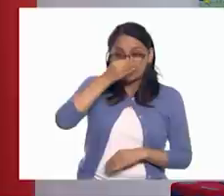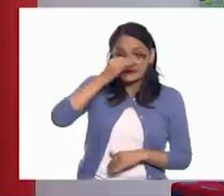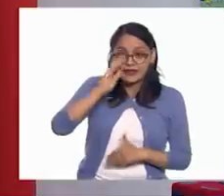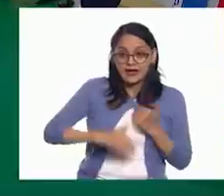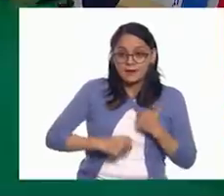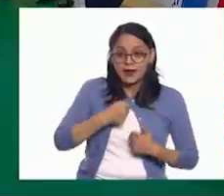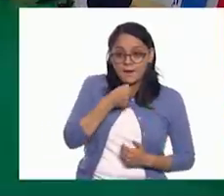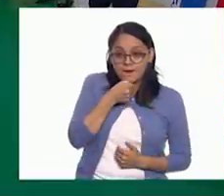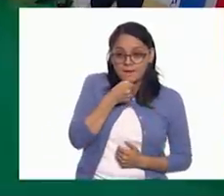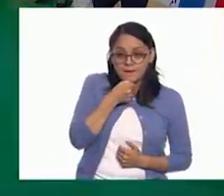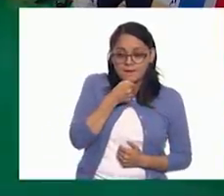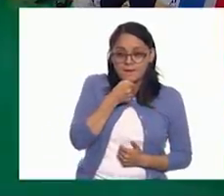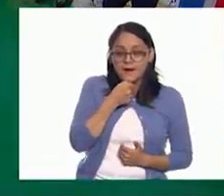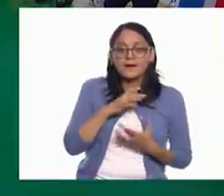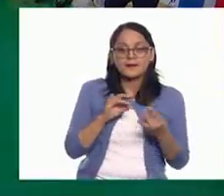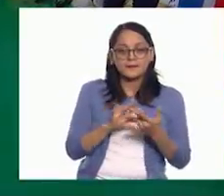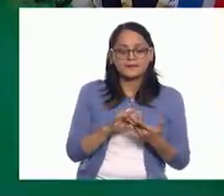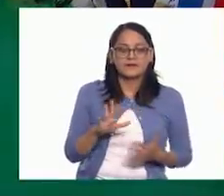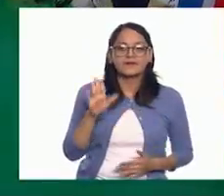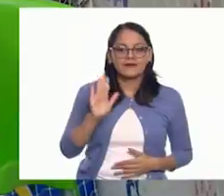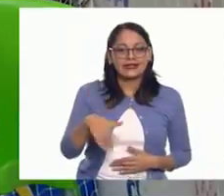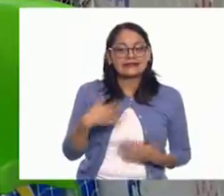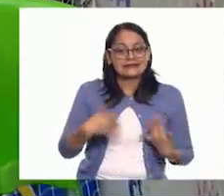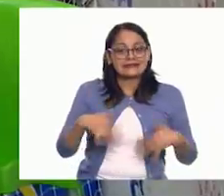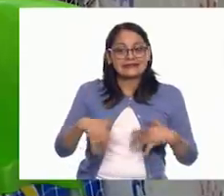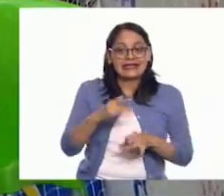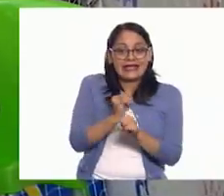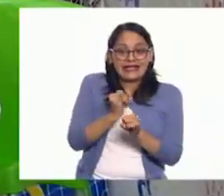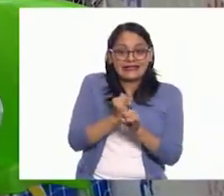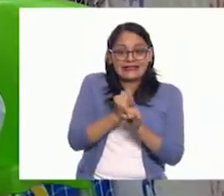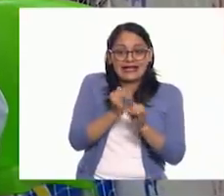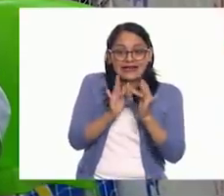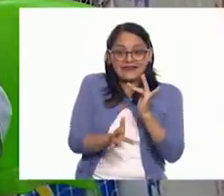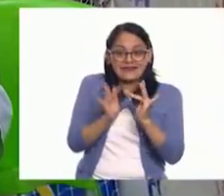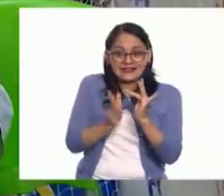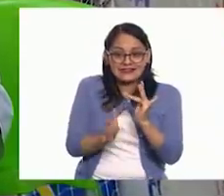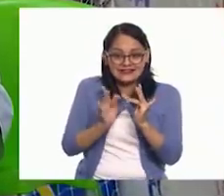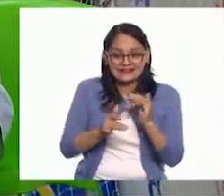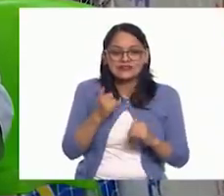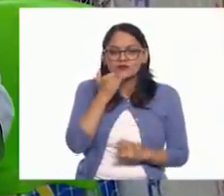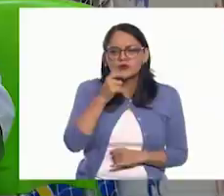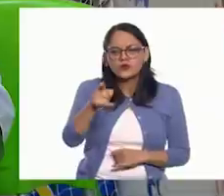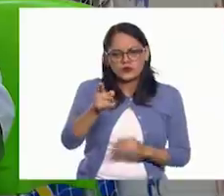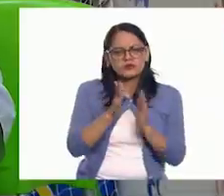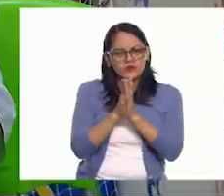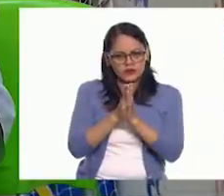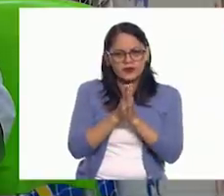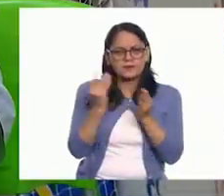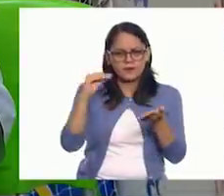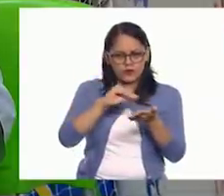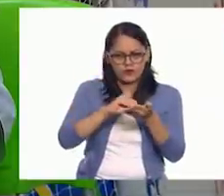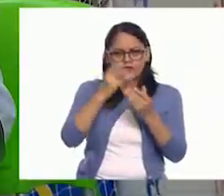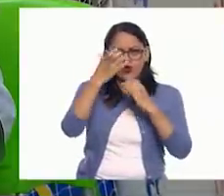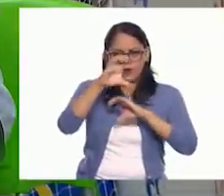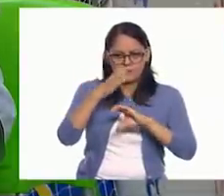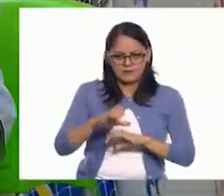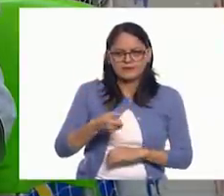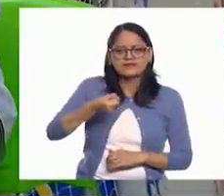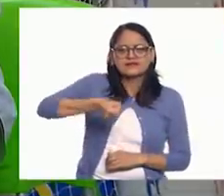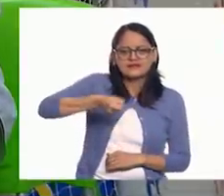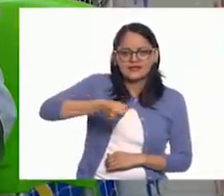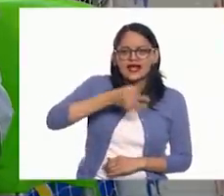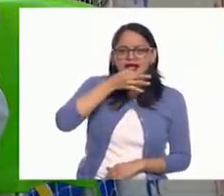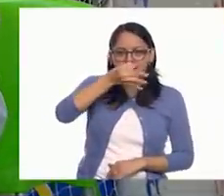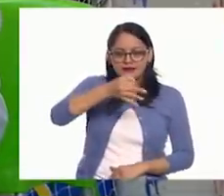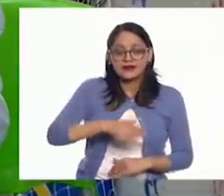¡Ay, sí! Sí, y además se me va el internet. No dejen de mandar saludos. Y regalarnos,